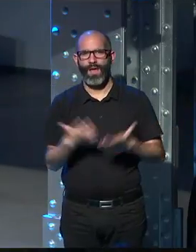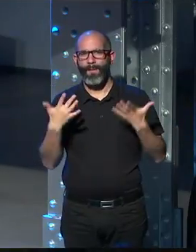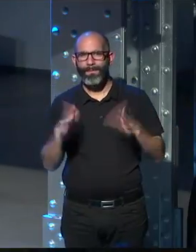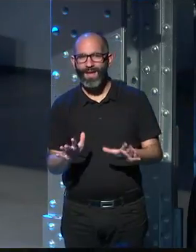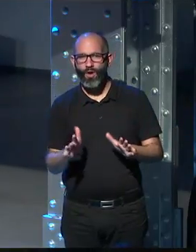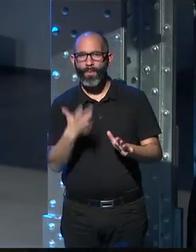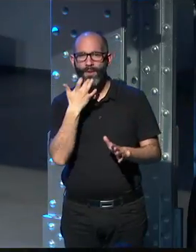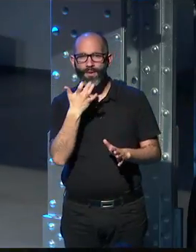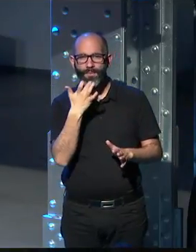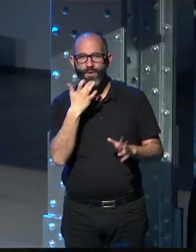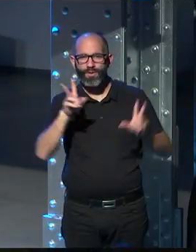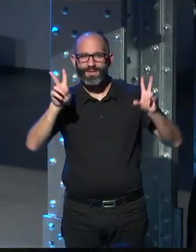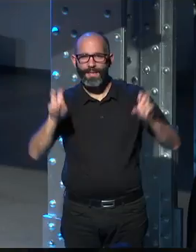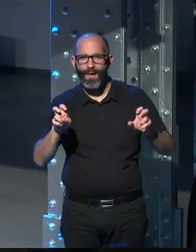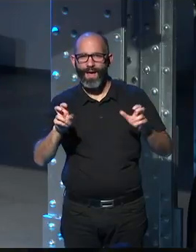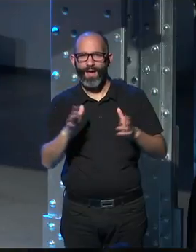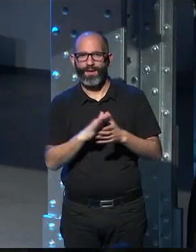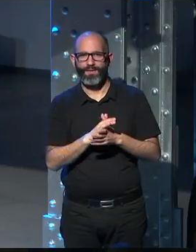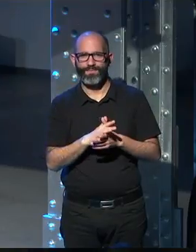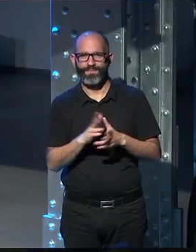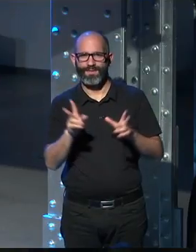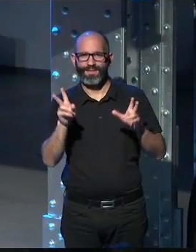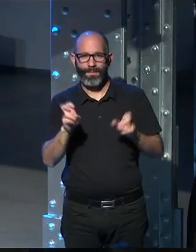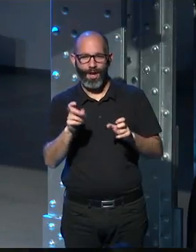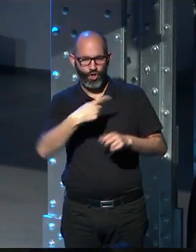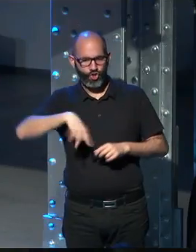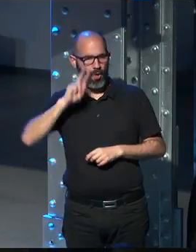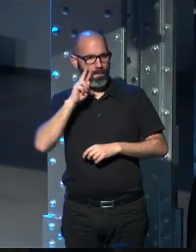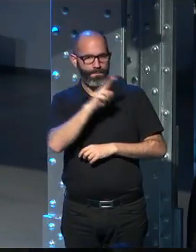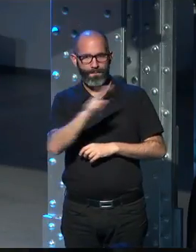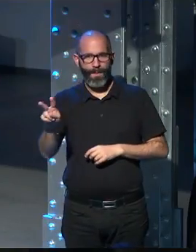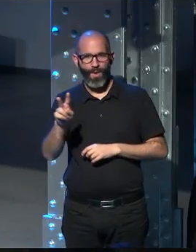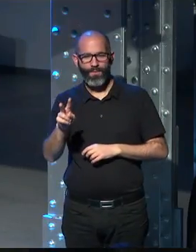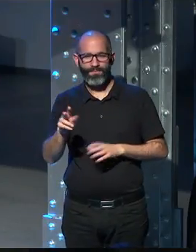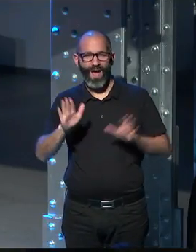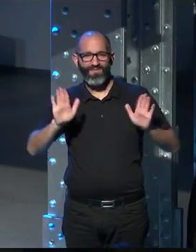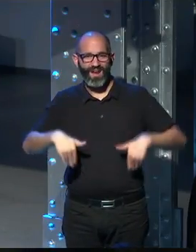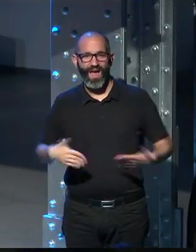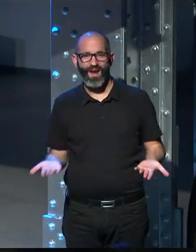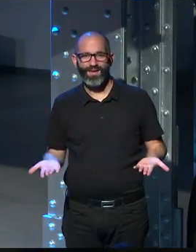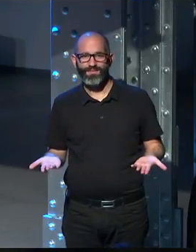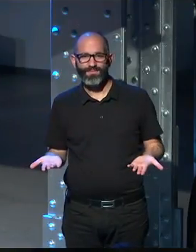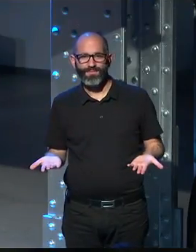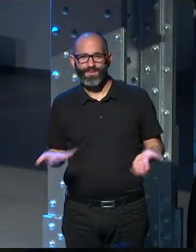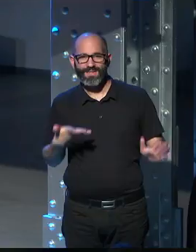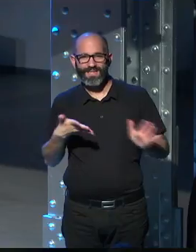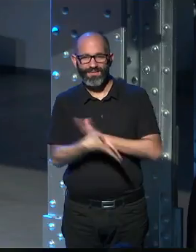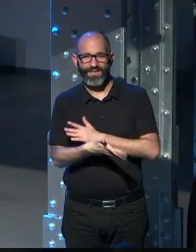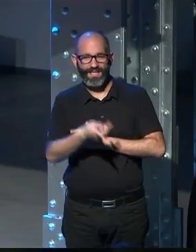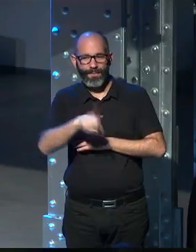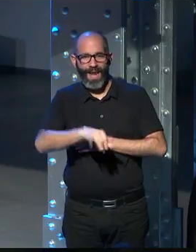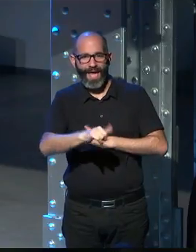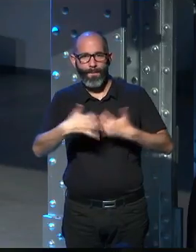en lo que se refiere a lo que vemos, Luis, en el fondo también hay unos